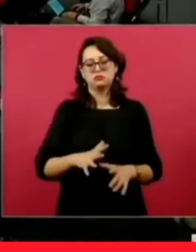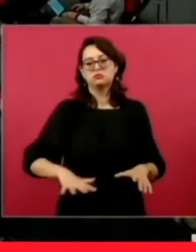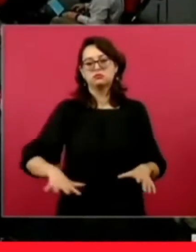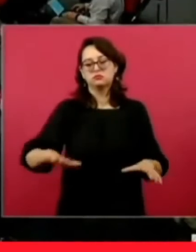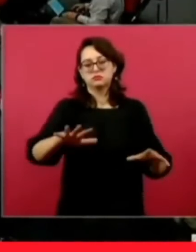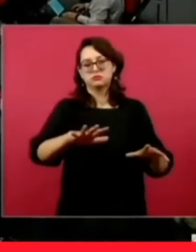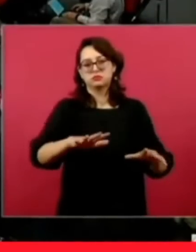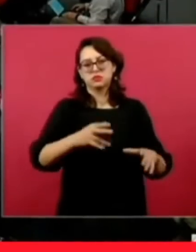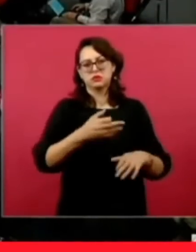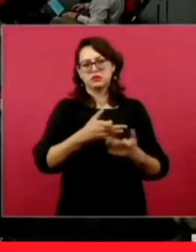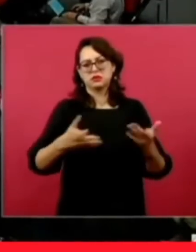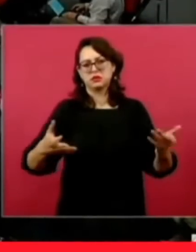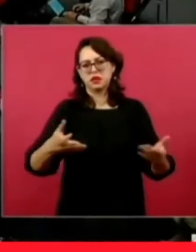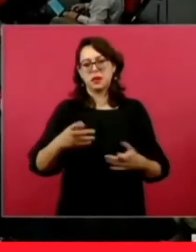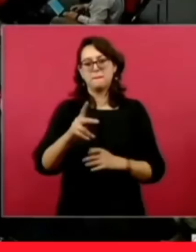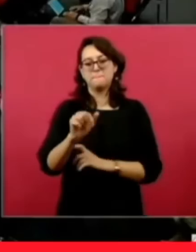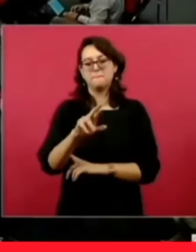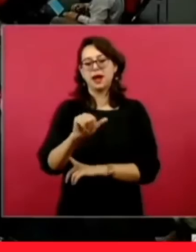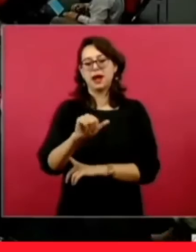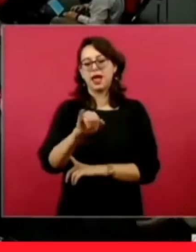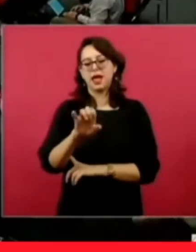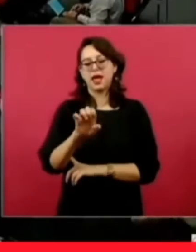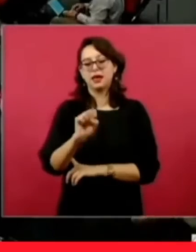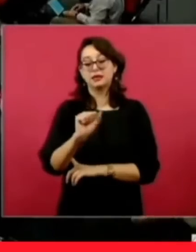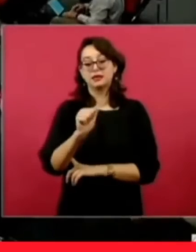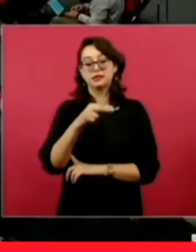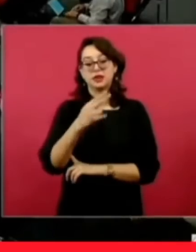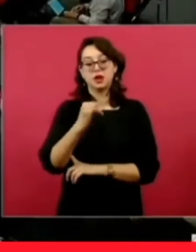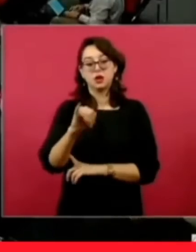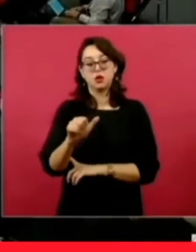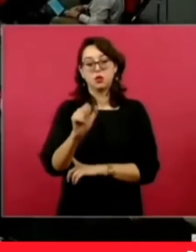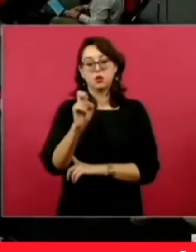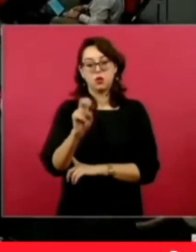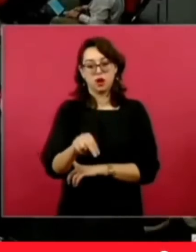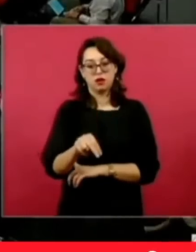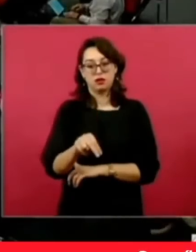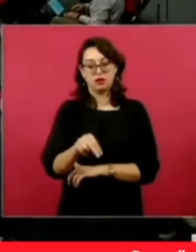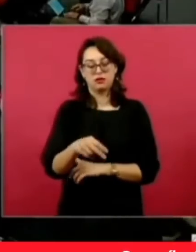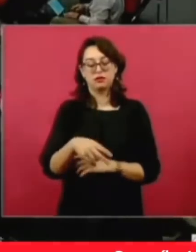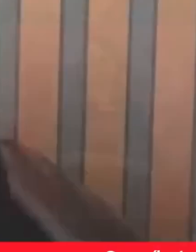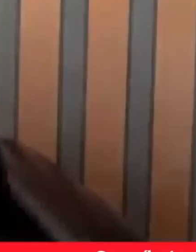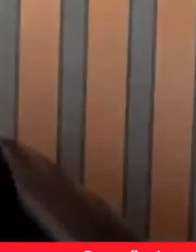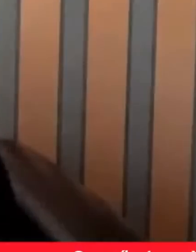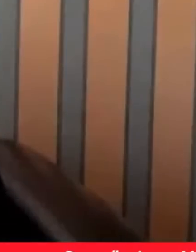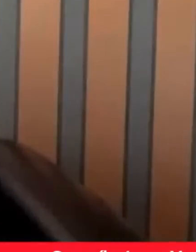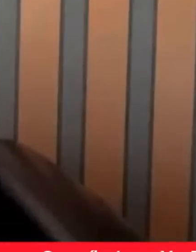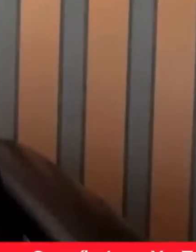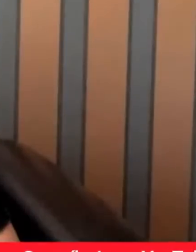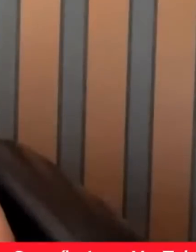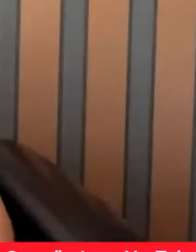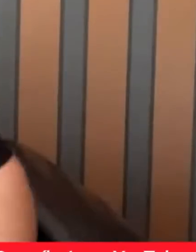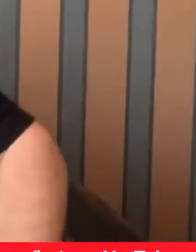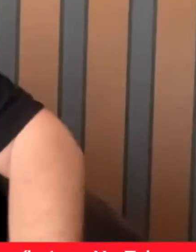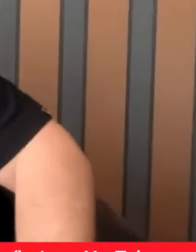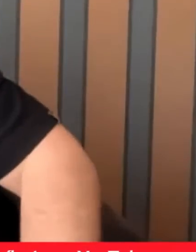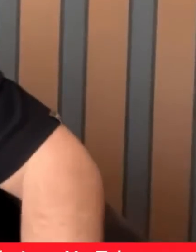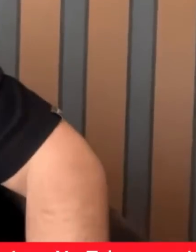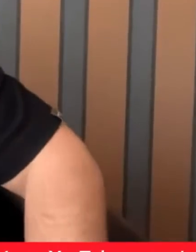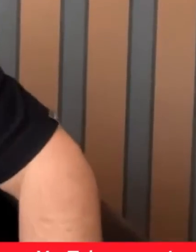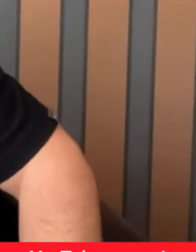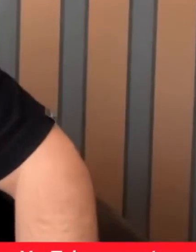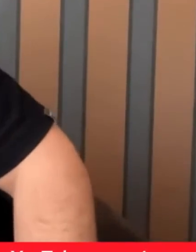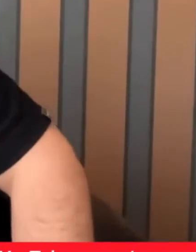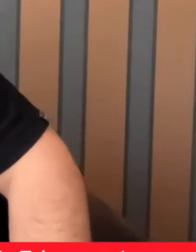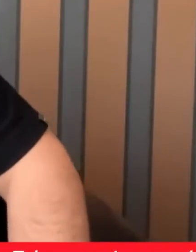se llamaba Paraje San Juan. Pues ahí están las declaraciones del presidente Andrés Manuel López Obrador. Se